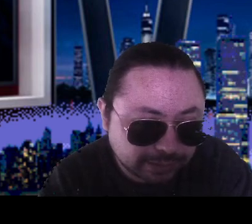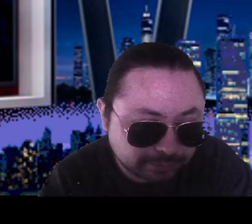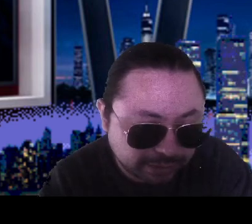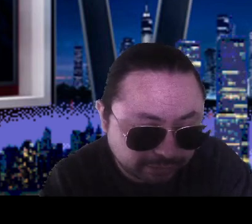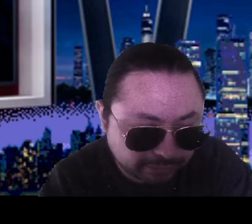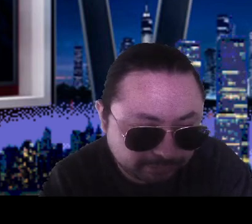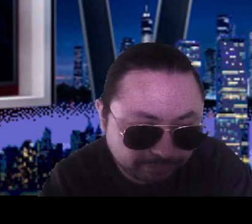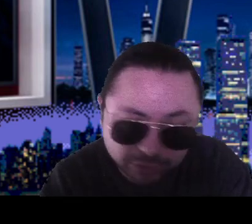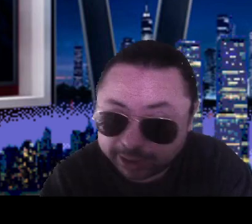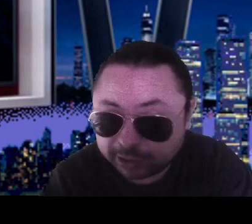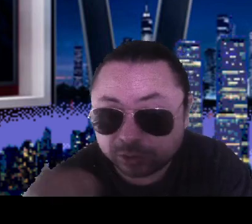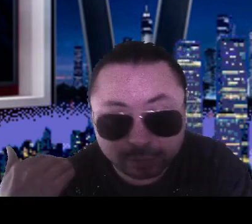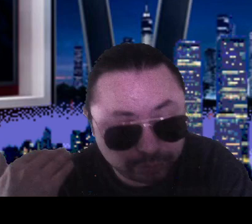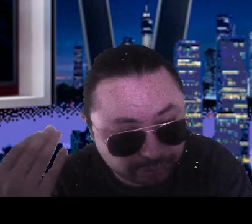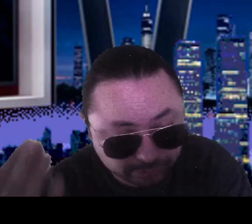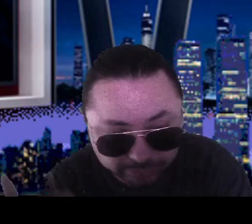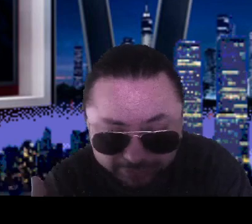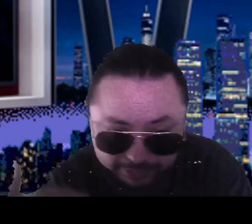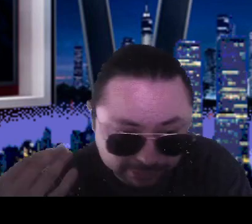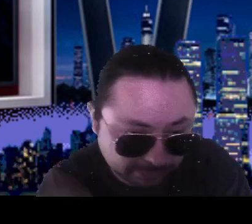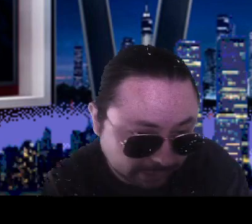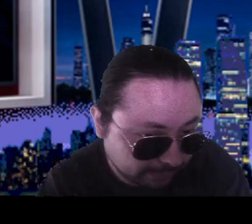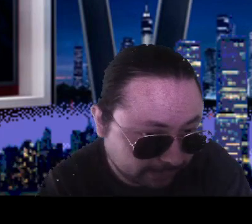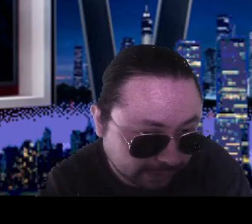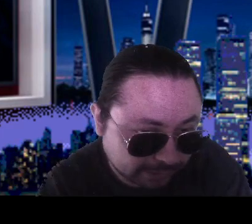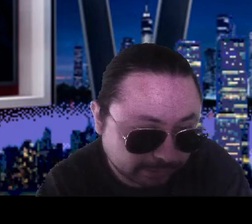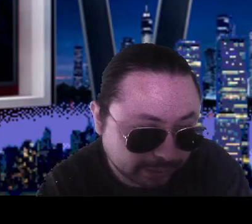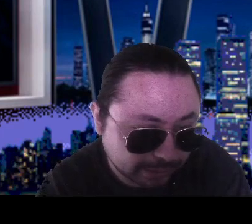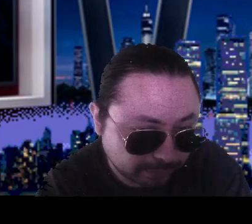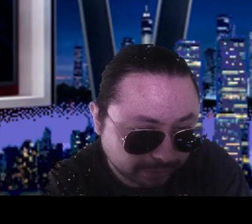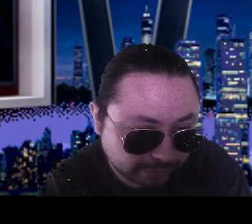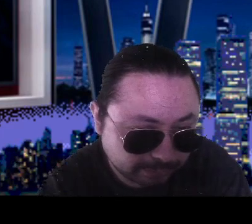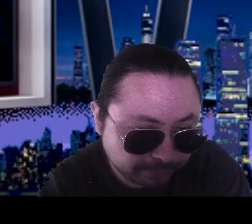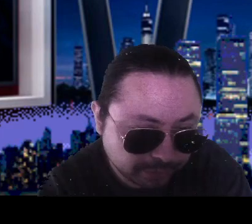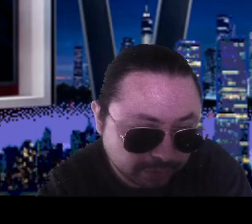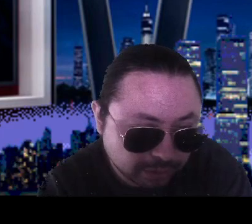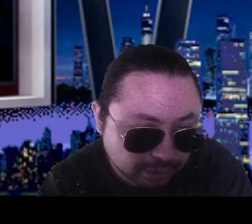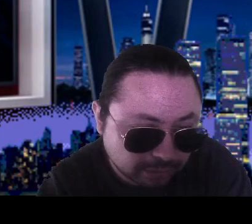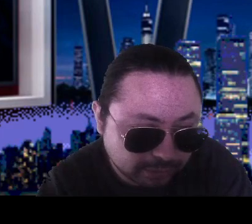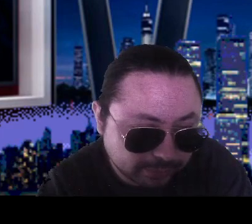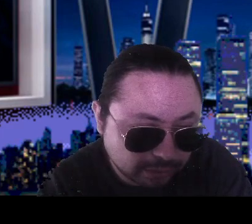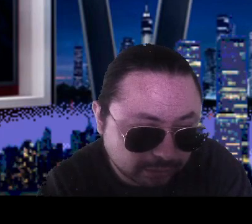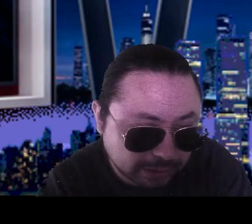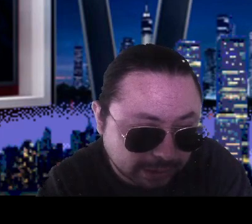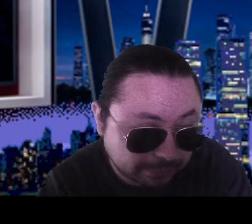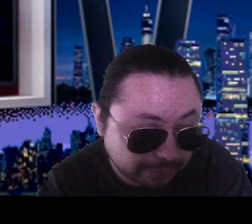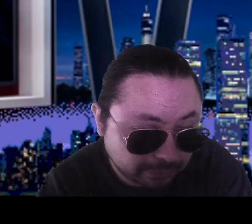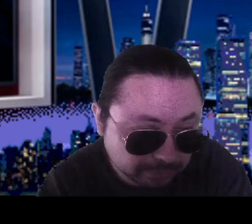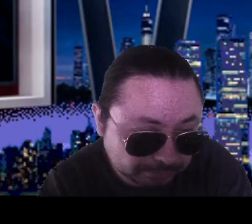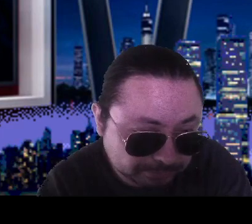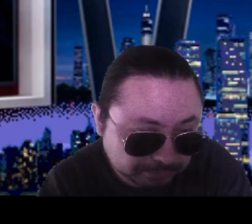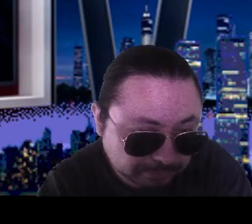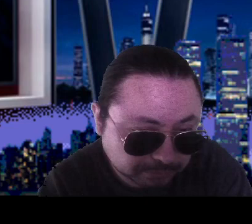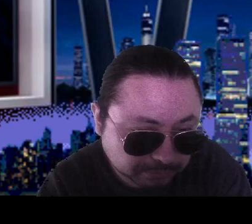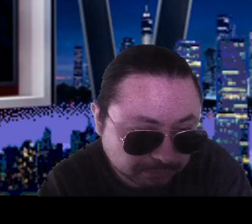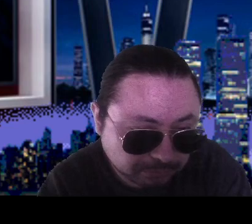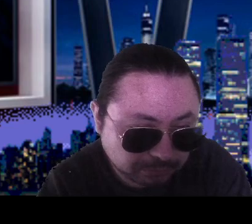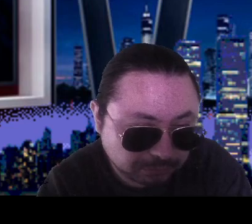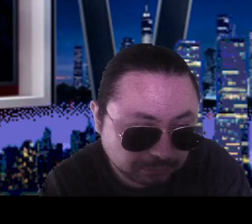diferentes medios así como muchos adjetivos calificativos que la encuesta vamos a ver lo que afirmó